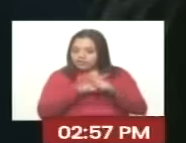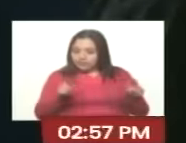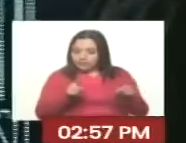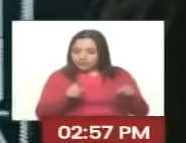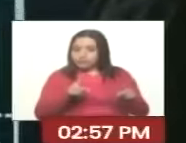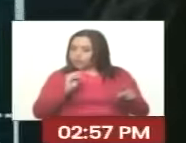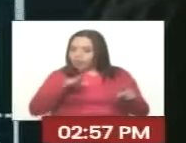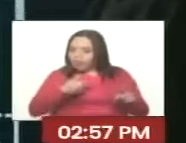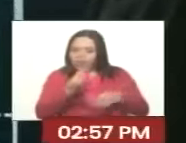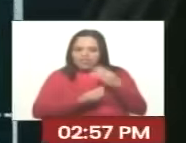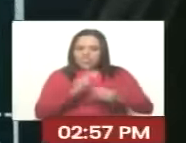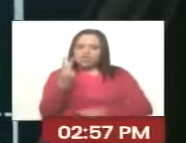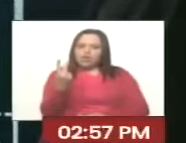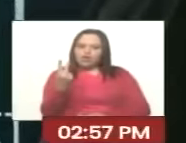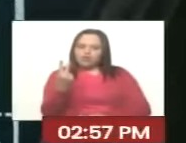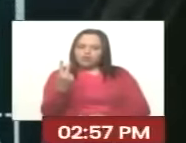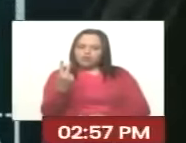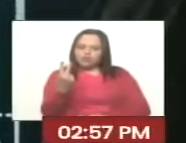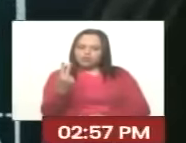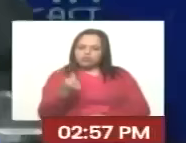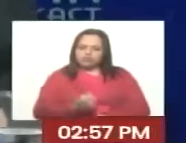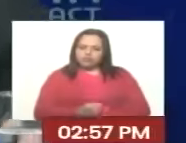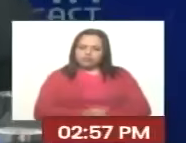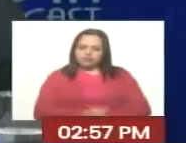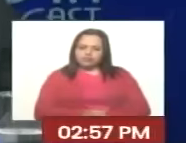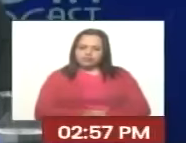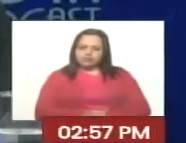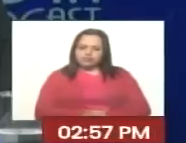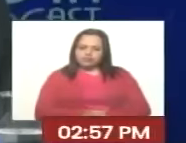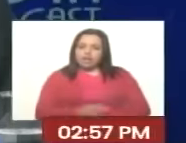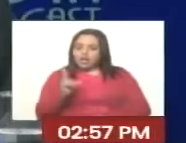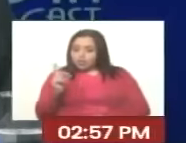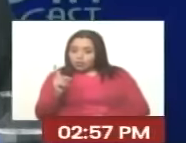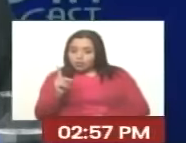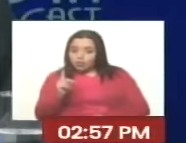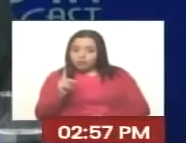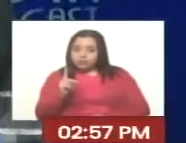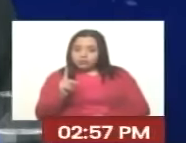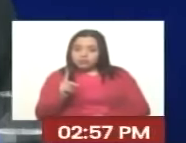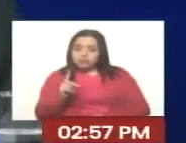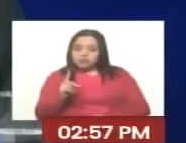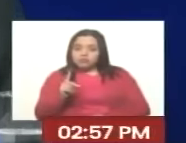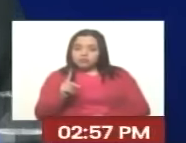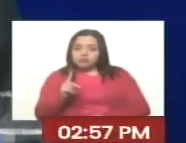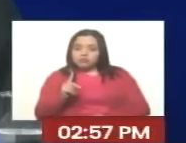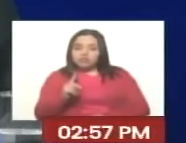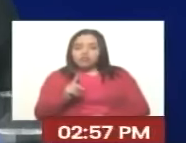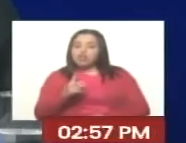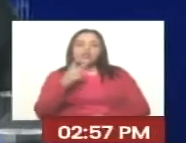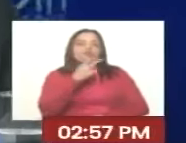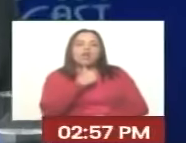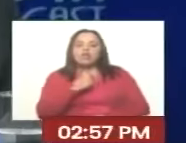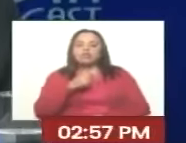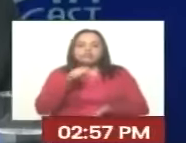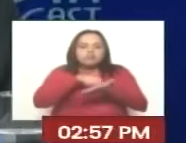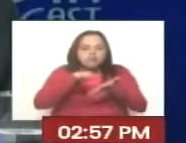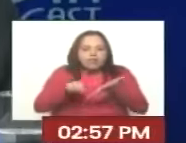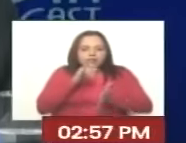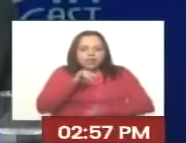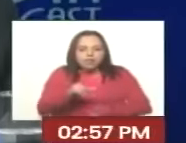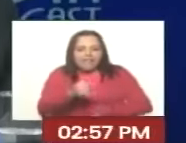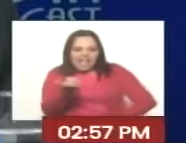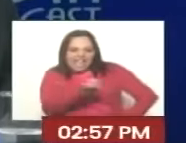no puedes hacer eso. ¿Ok? Segundo, ocultaste las heridas más impresionantes que